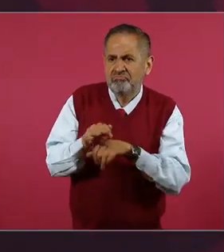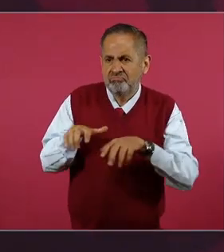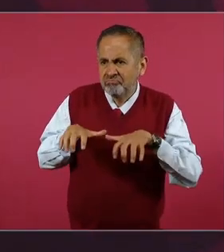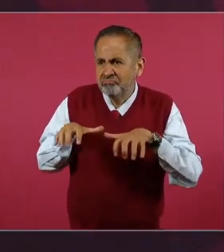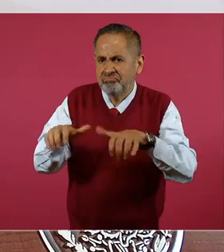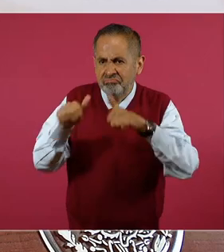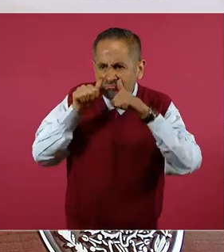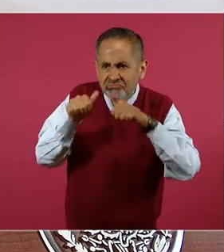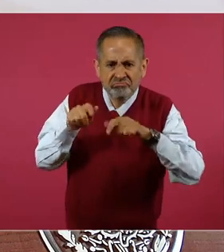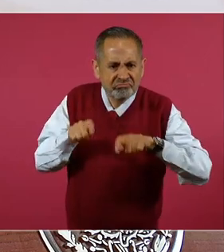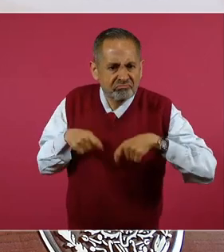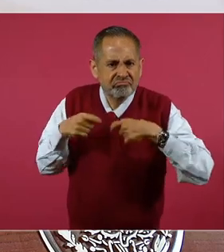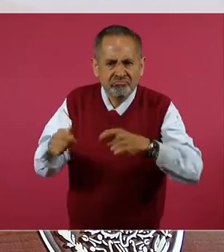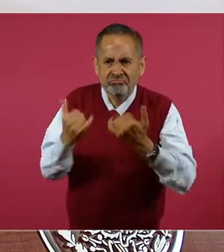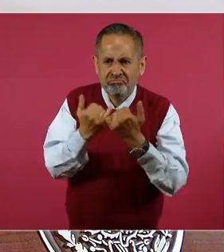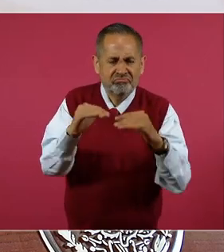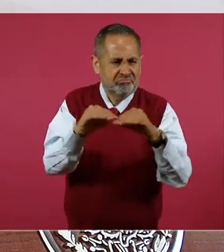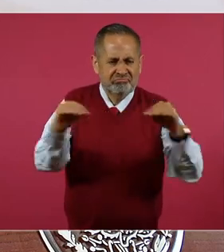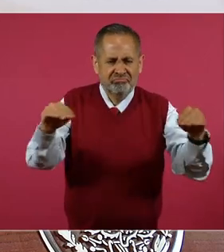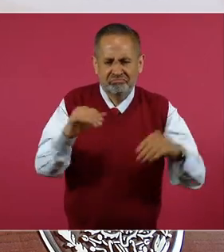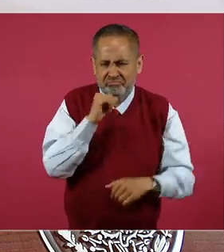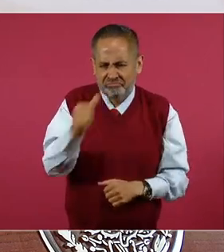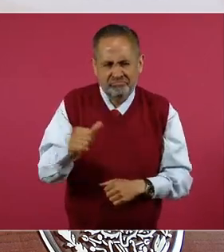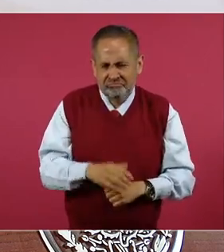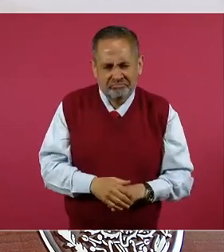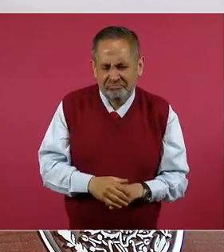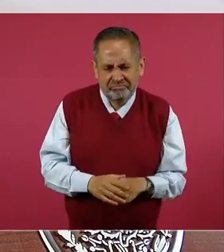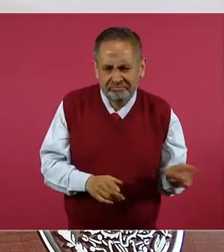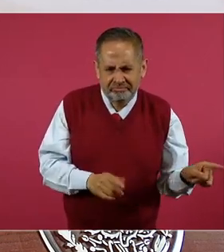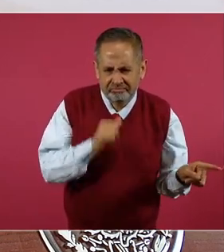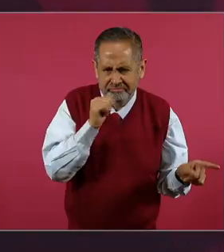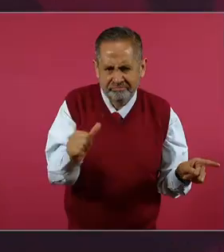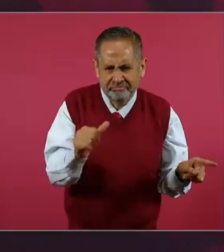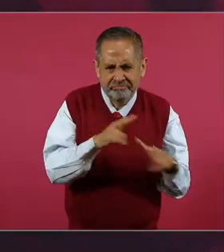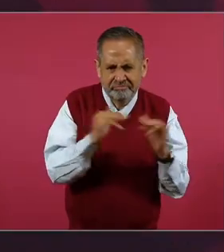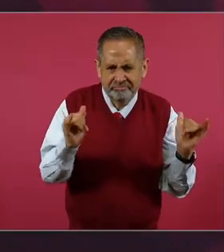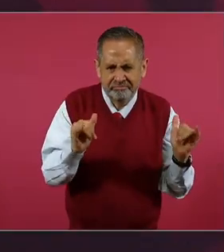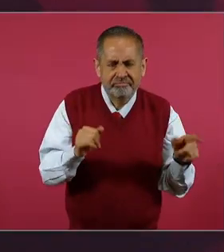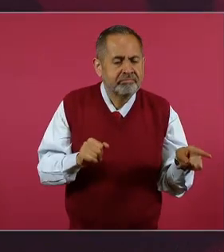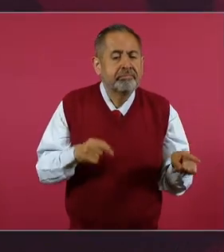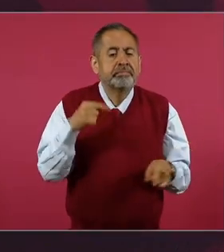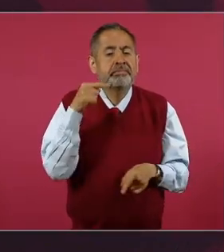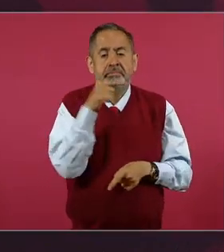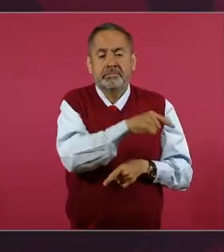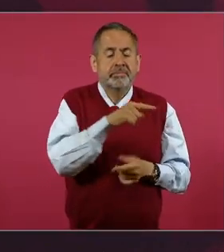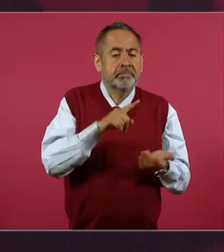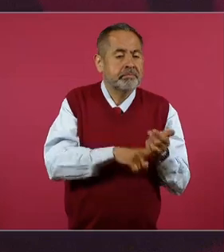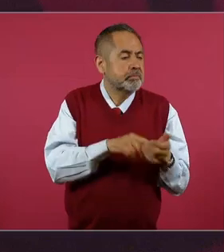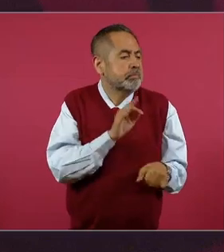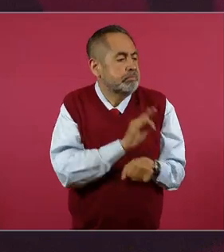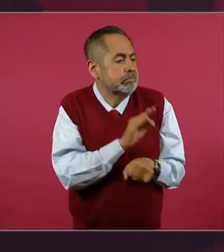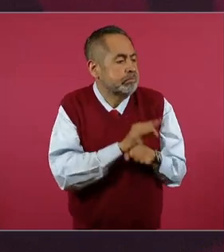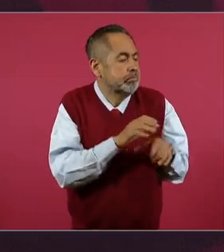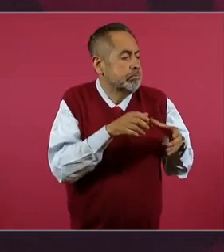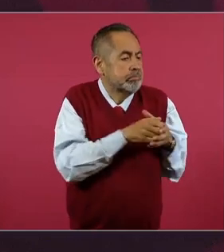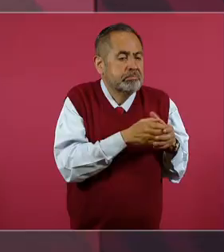para garantizar los equilibrios, sino se convirtió en un organismo